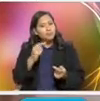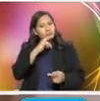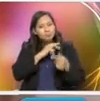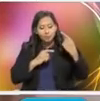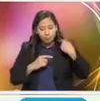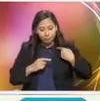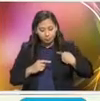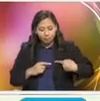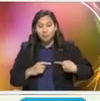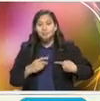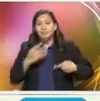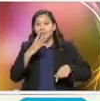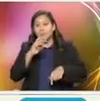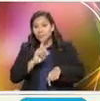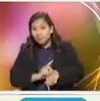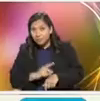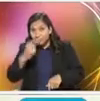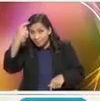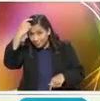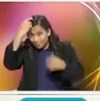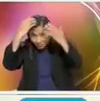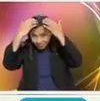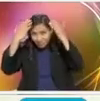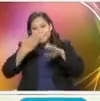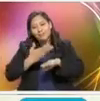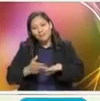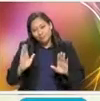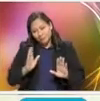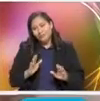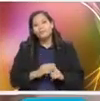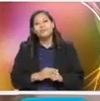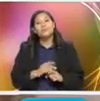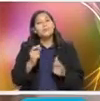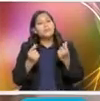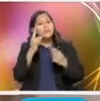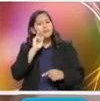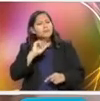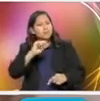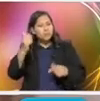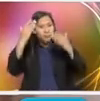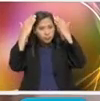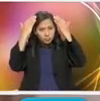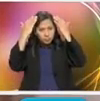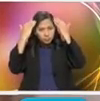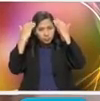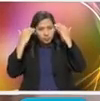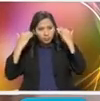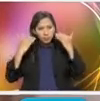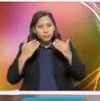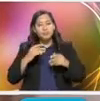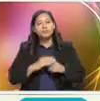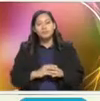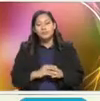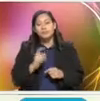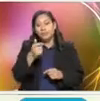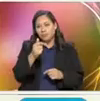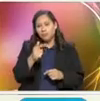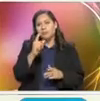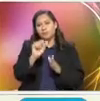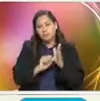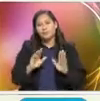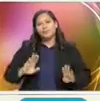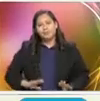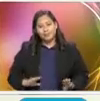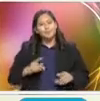ya a los 15 días ya tienen mucha raíz. Y hay mujeres que les crece a lo mejor medio centímetro cada mes. Entonces es